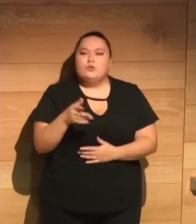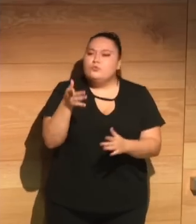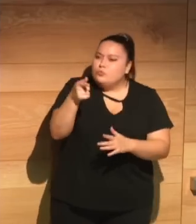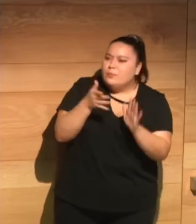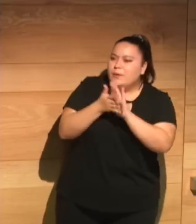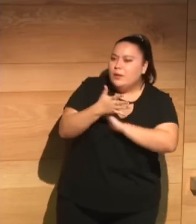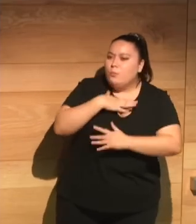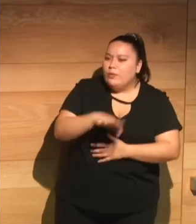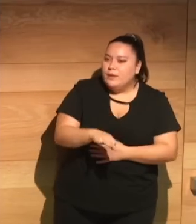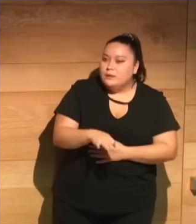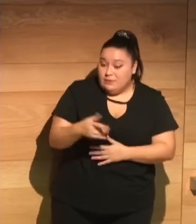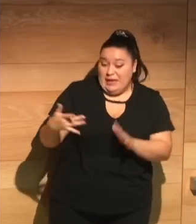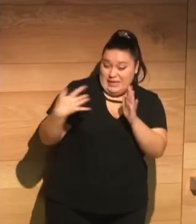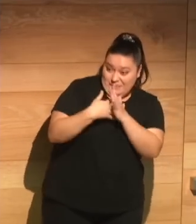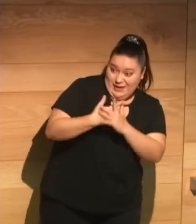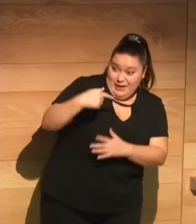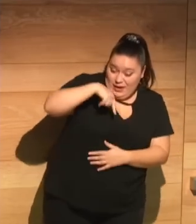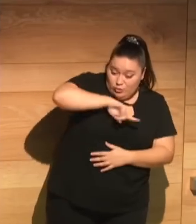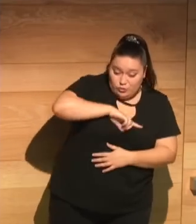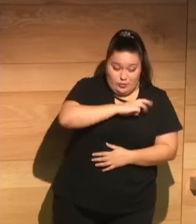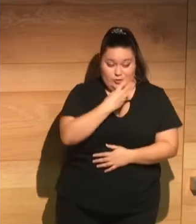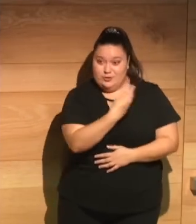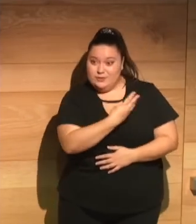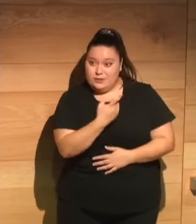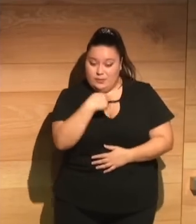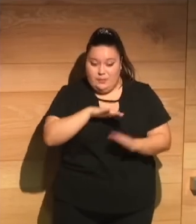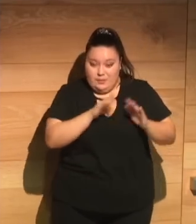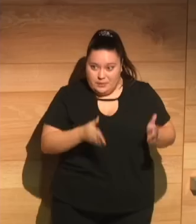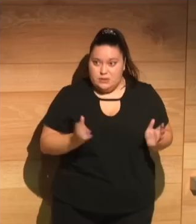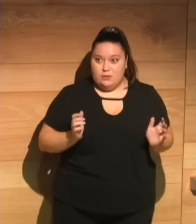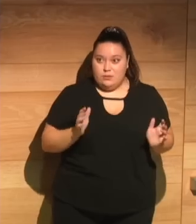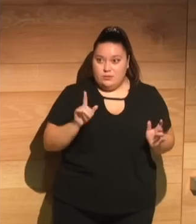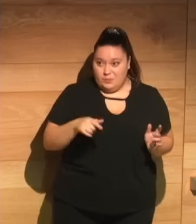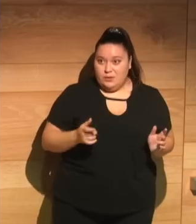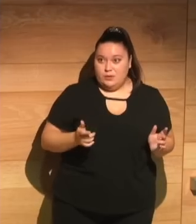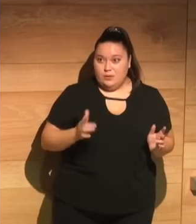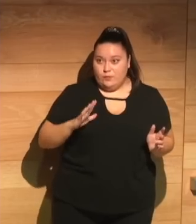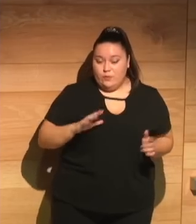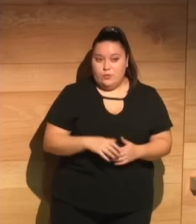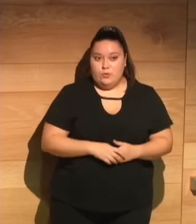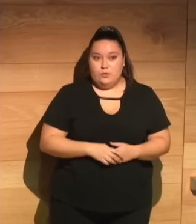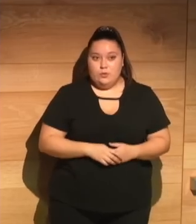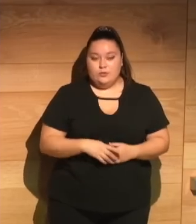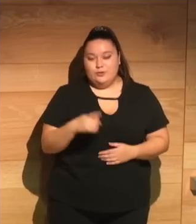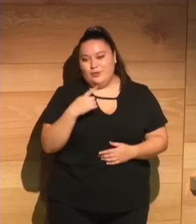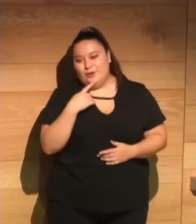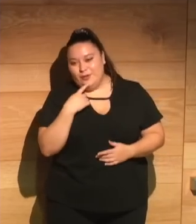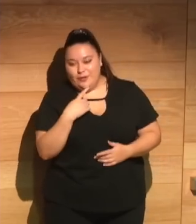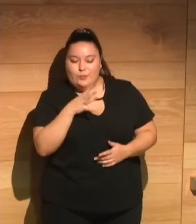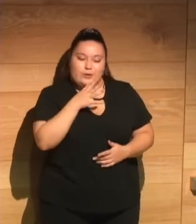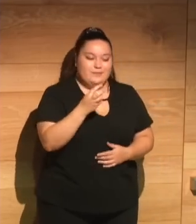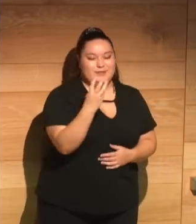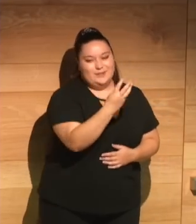explicar? Y cuando digo nos lo puedes explicar, incluyo a los tres que estamos en esta mesa también. Lo vamos a hacer porque sois muy buenos. Sí. Los tres sois